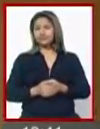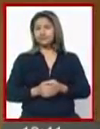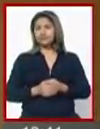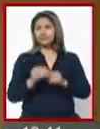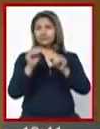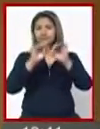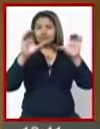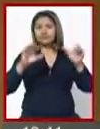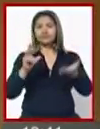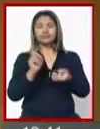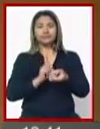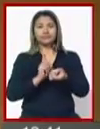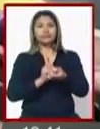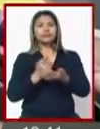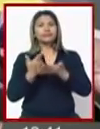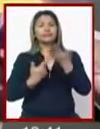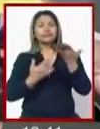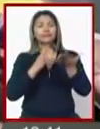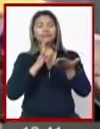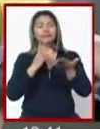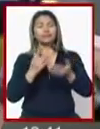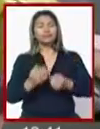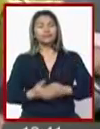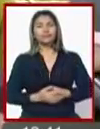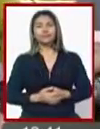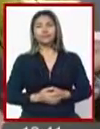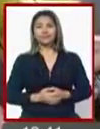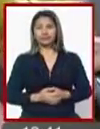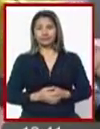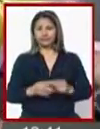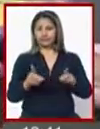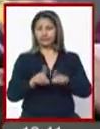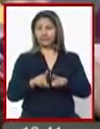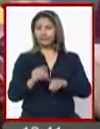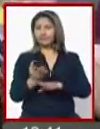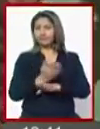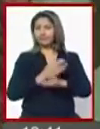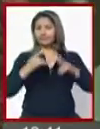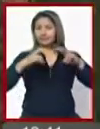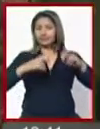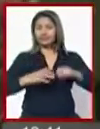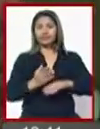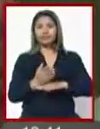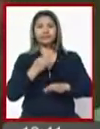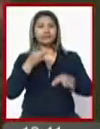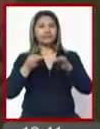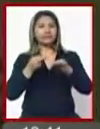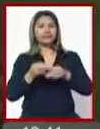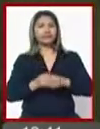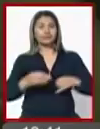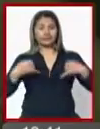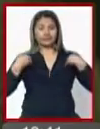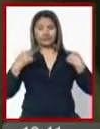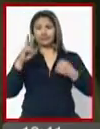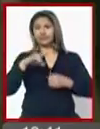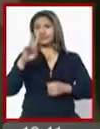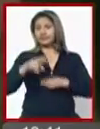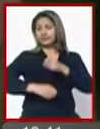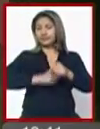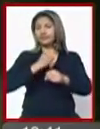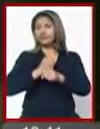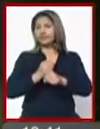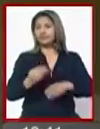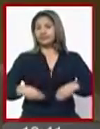el certificado médico aquellos extremos. ¿Se va a investigar? Obviamente que sí, claro que sí. Preliminarmente se conoce que el joven de 22